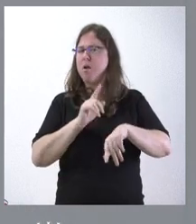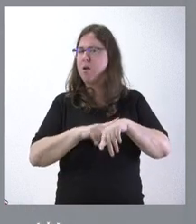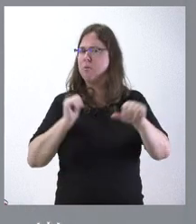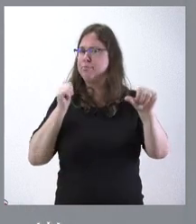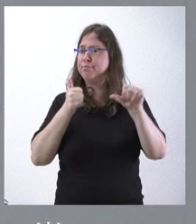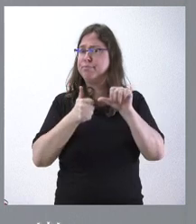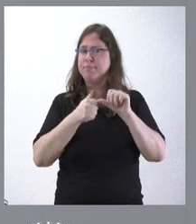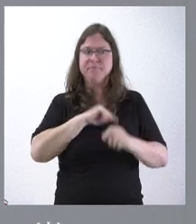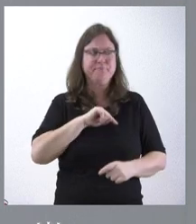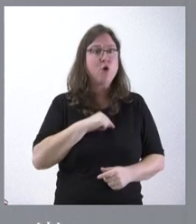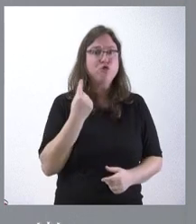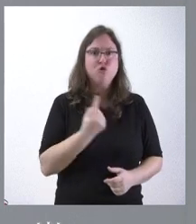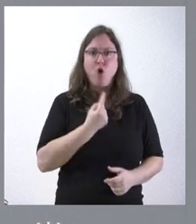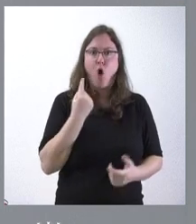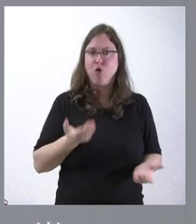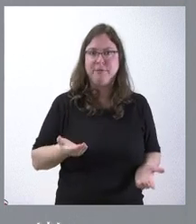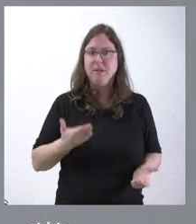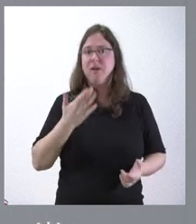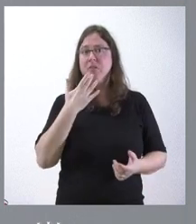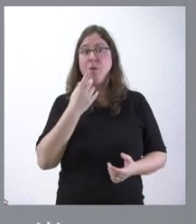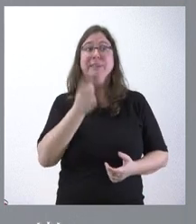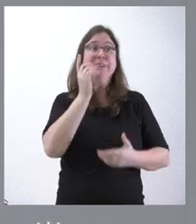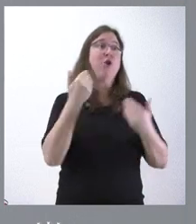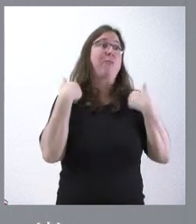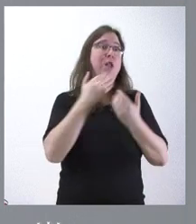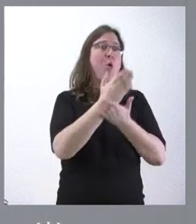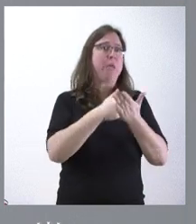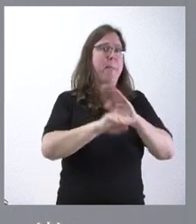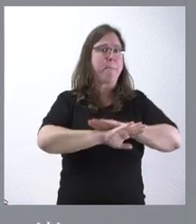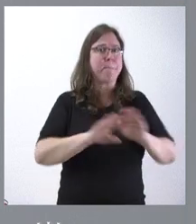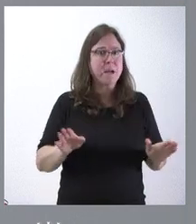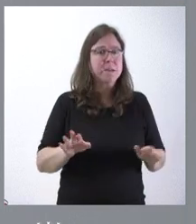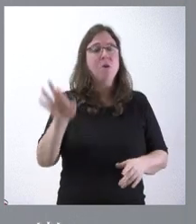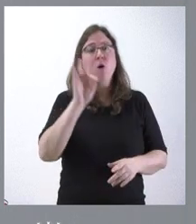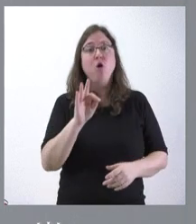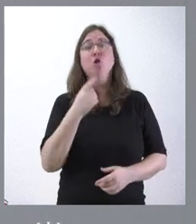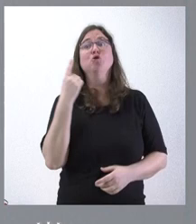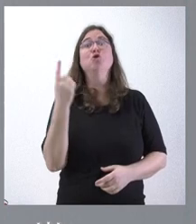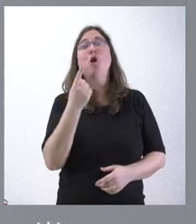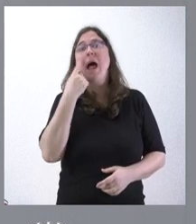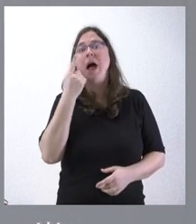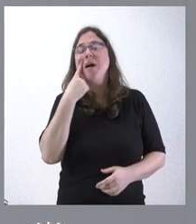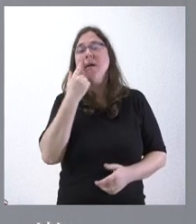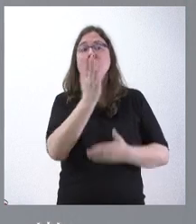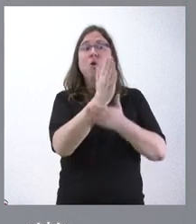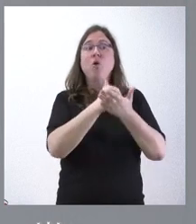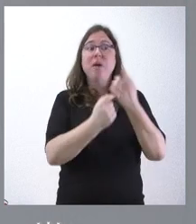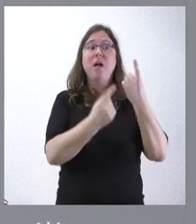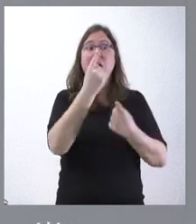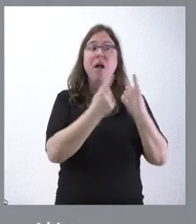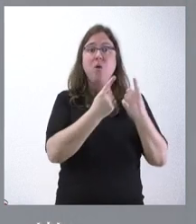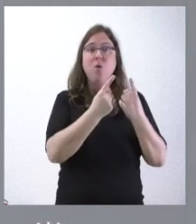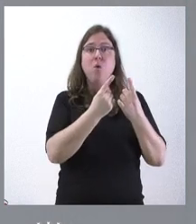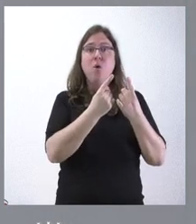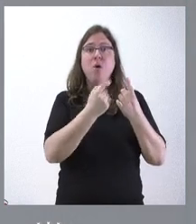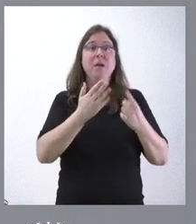solos pareciera que esto es una cuestión solo de las comunidades autónomas o es una cuestión de solo de ver como unas comunidades autónomas nos quitamos